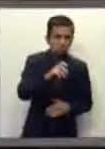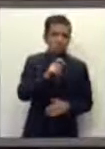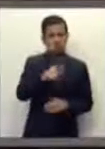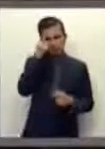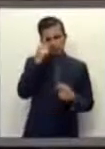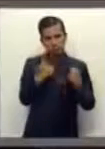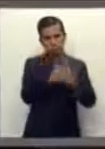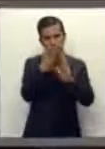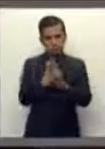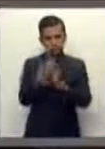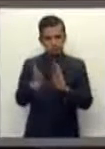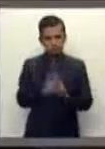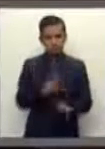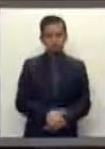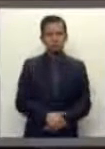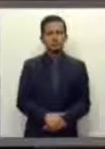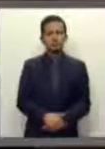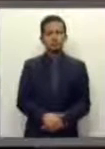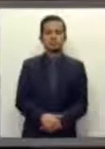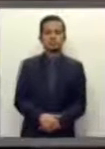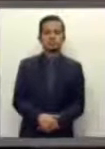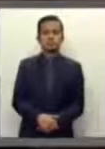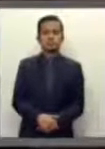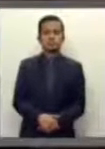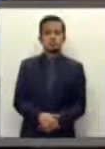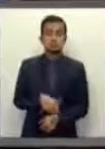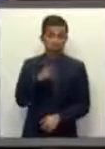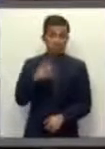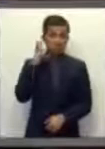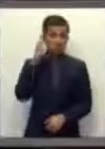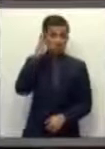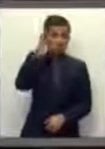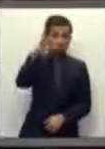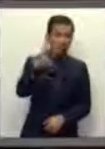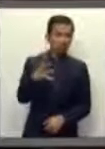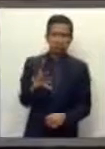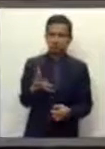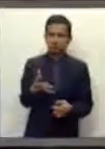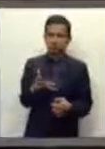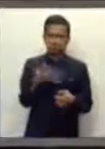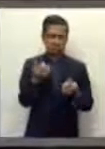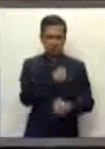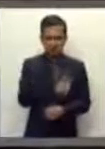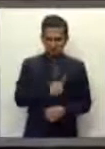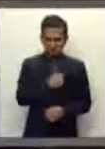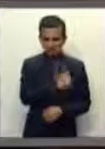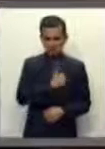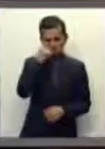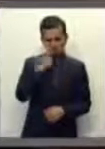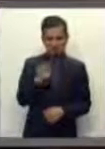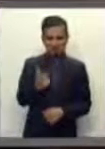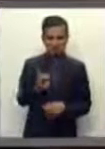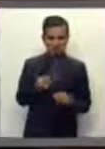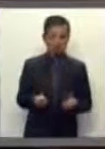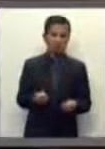de infraestructura. El futuro es desolador en materia presupuestal y en